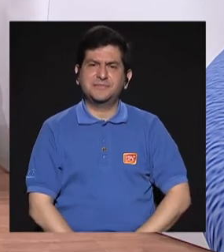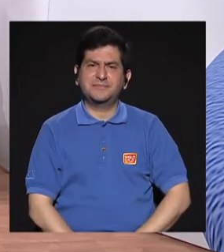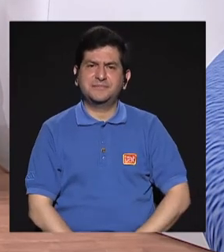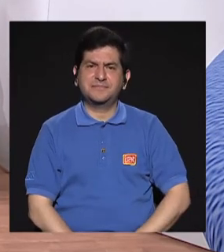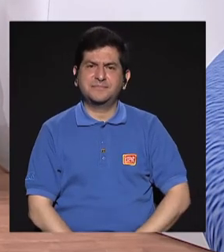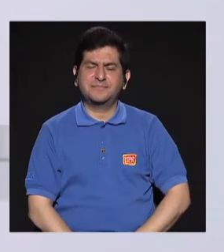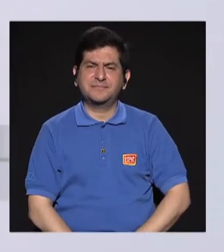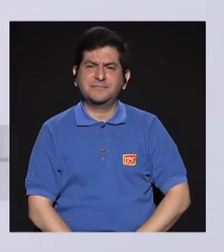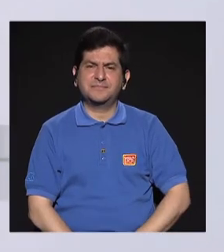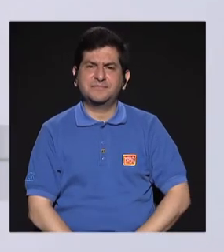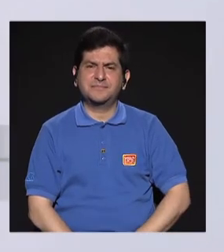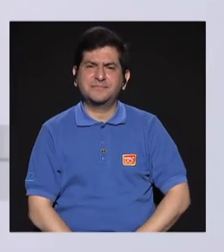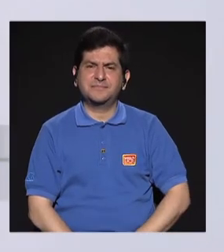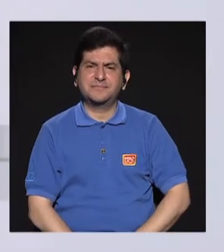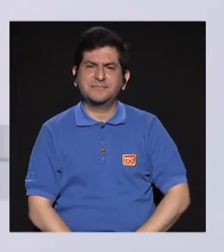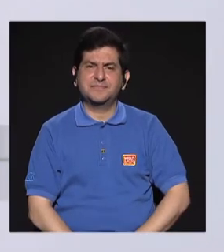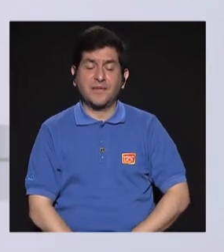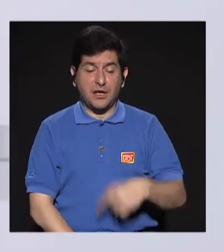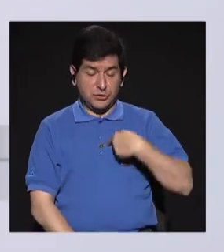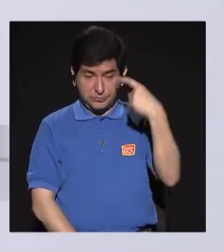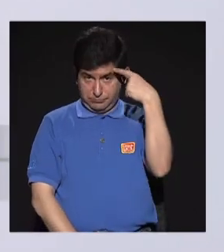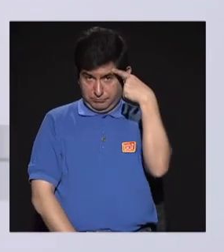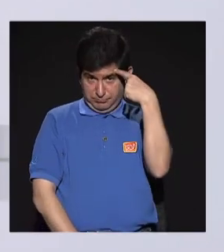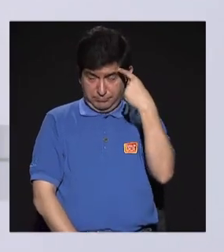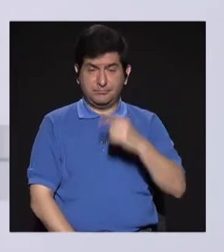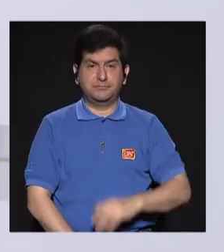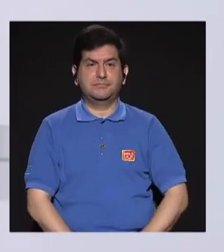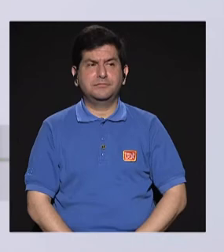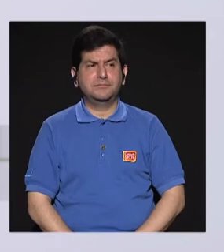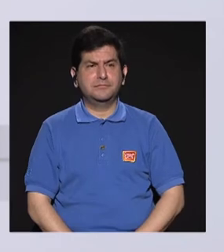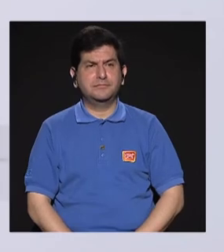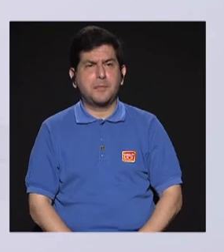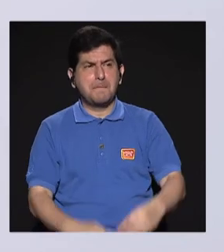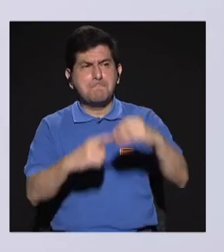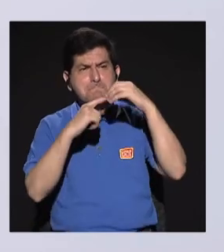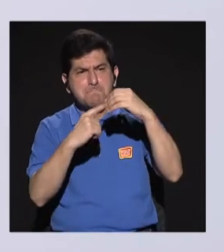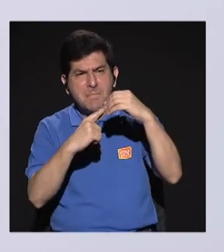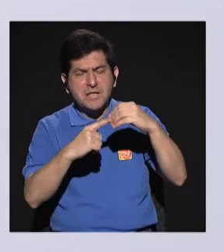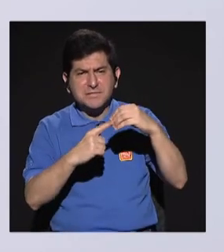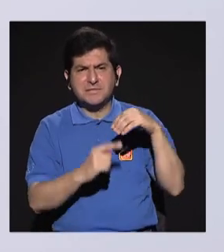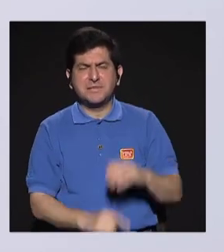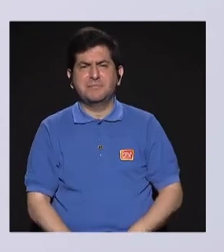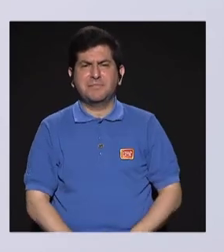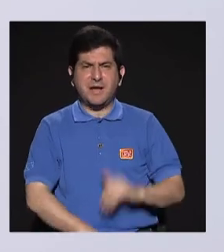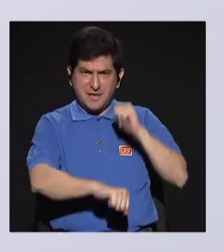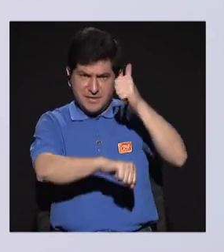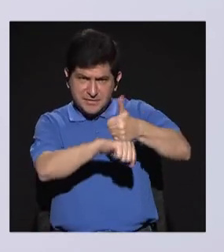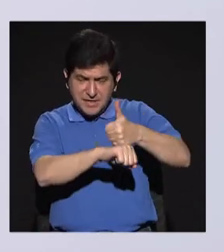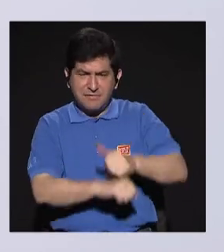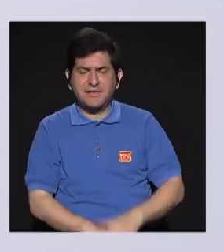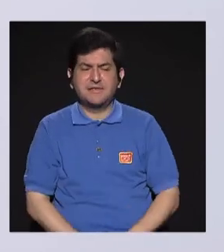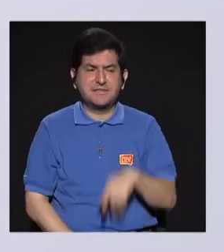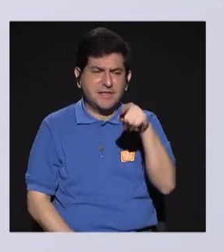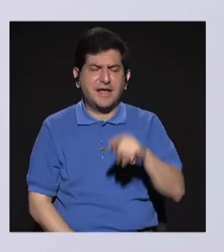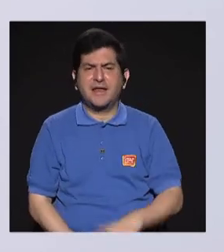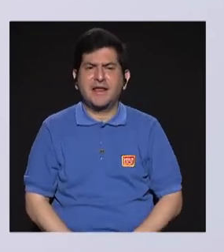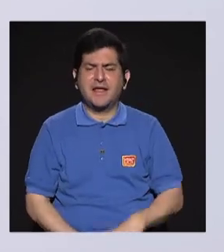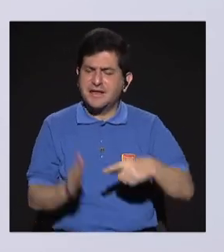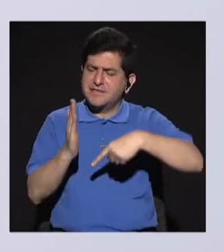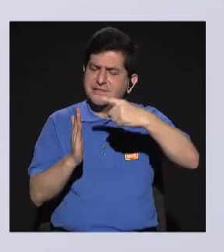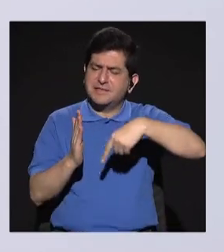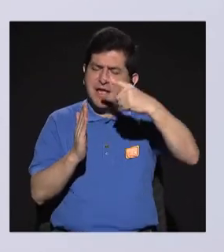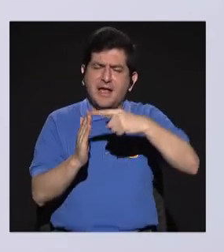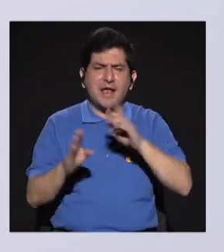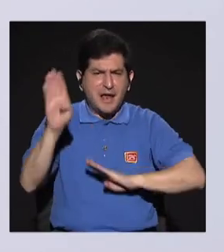persona si yo pienso que la principal determinante como decía antes del perfil